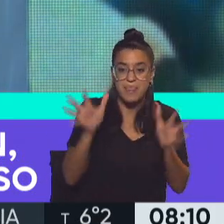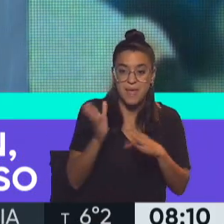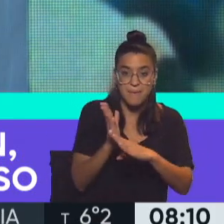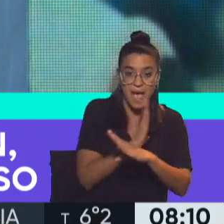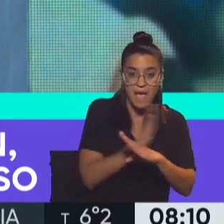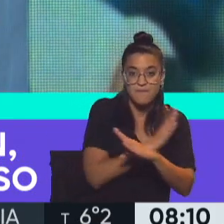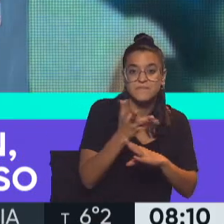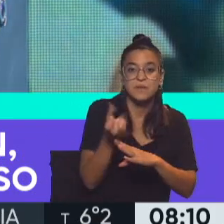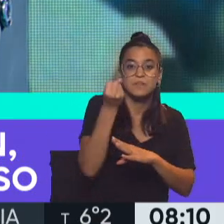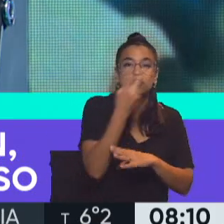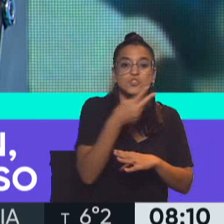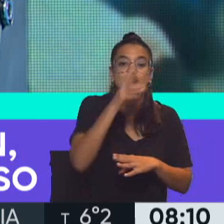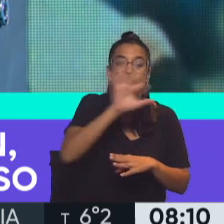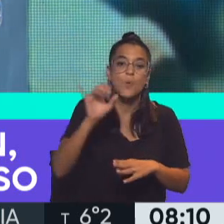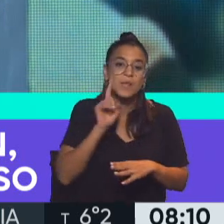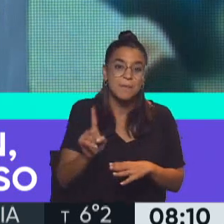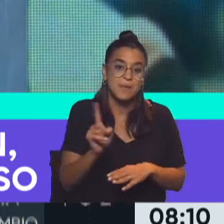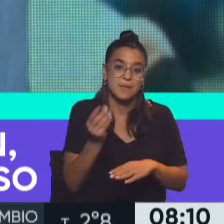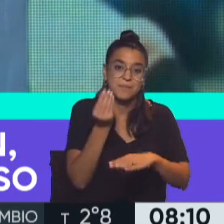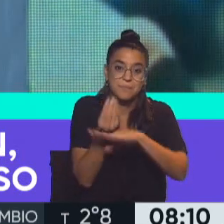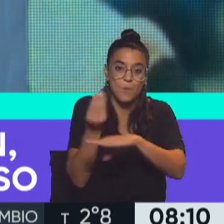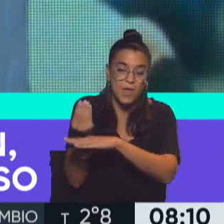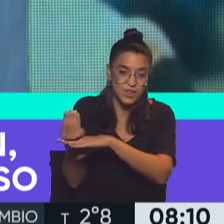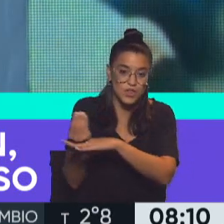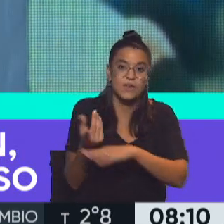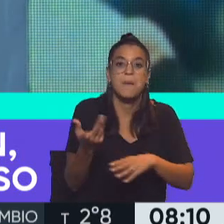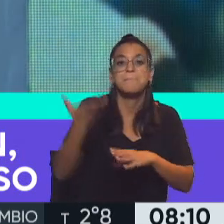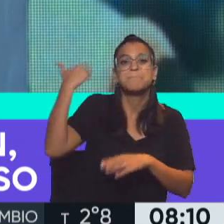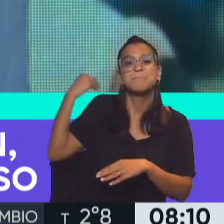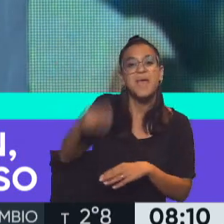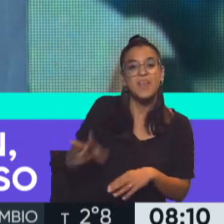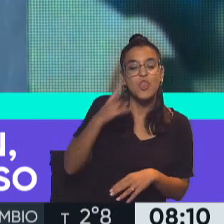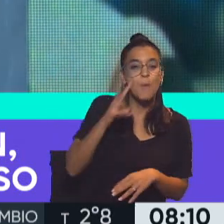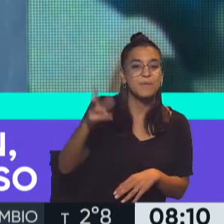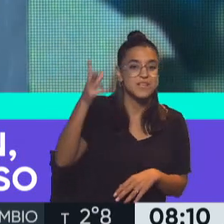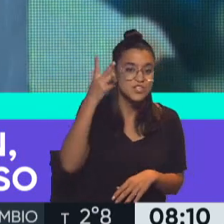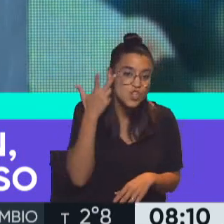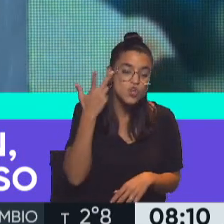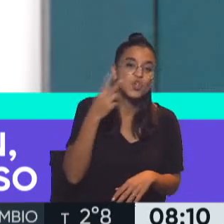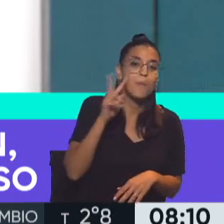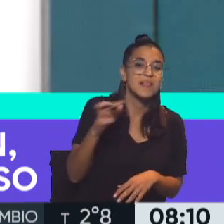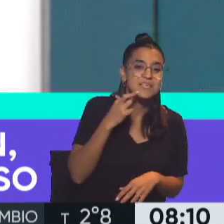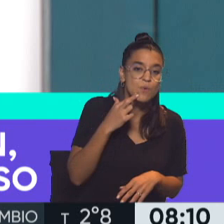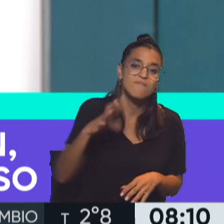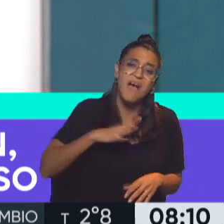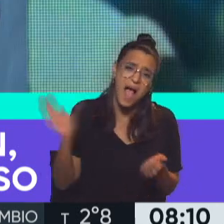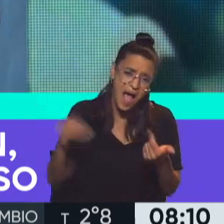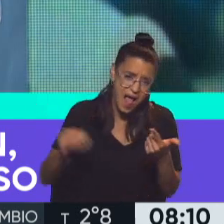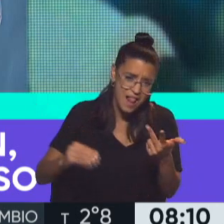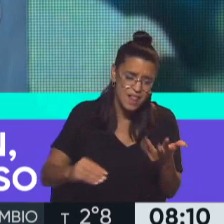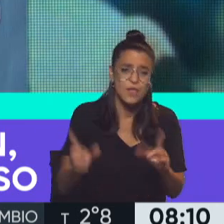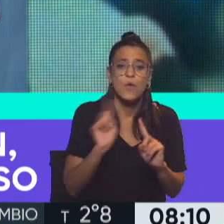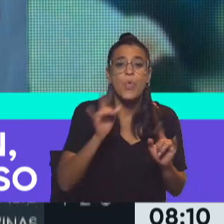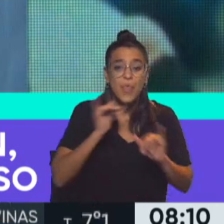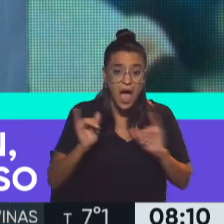te quedan recuperar 250.000 puestos de trabajo perdidos en 2018 y 2019. Con lo cual queda mucho por recorrer. Todavía no es un